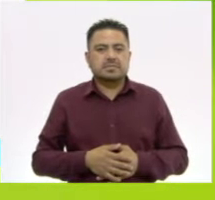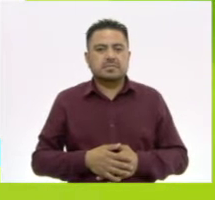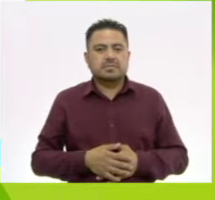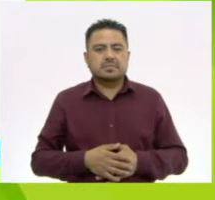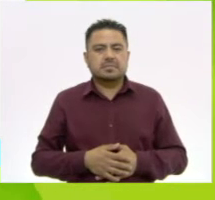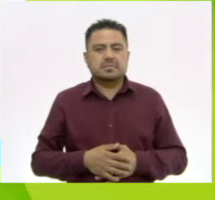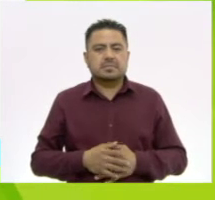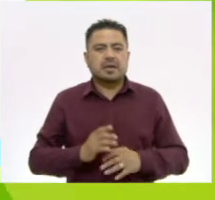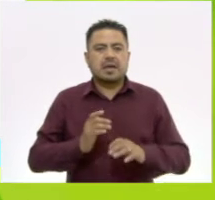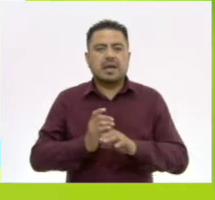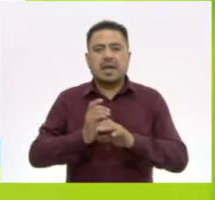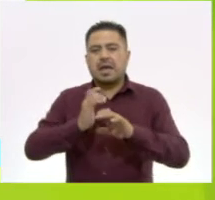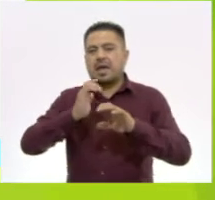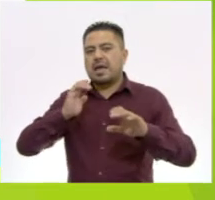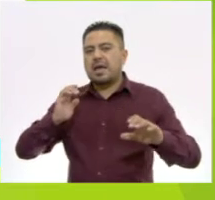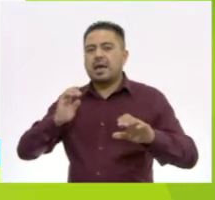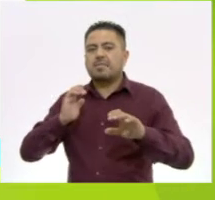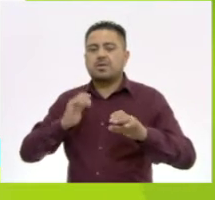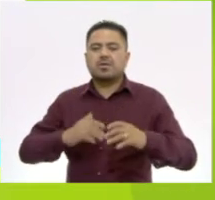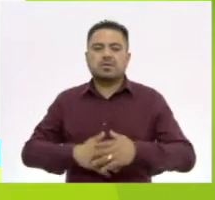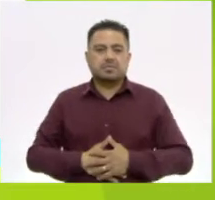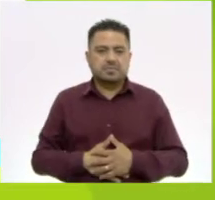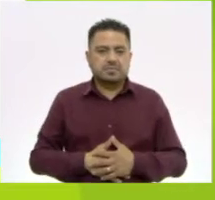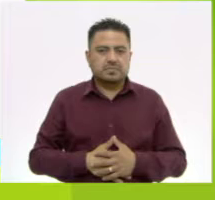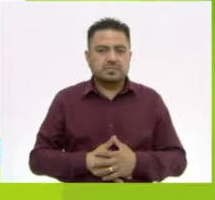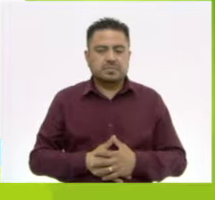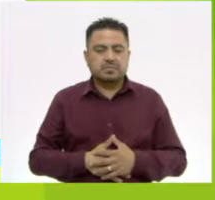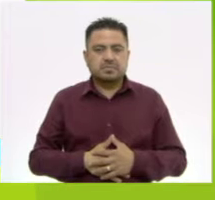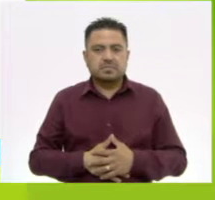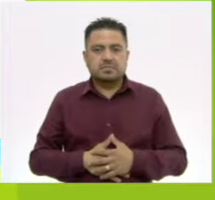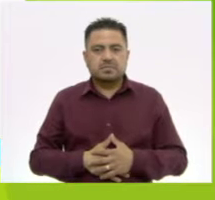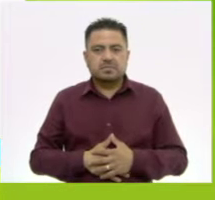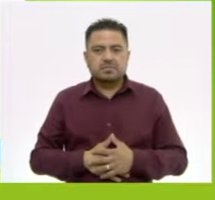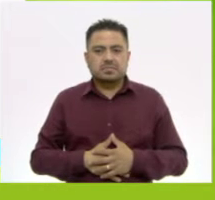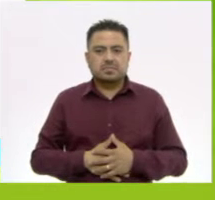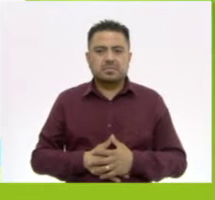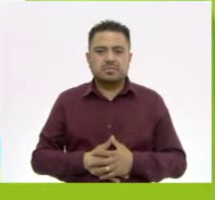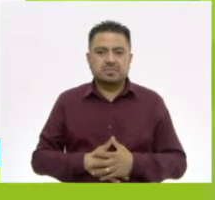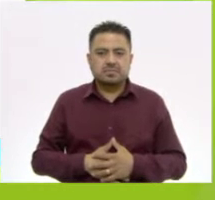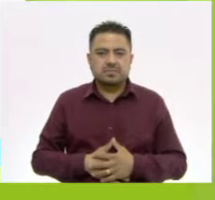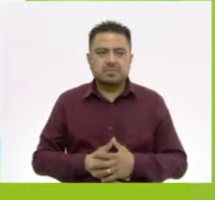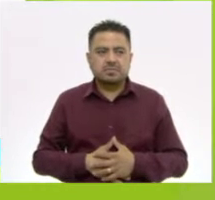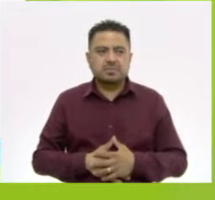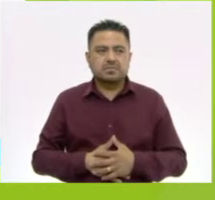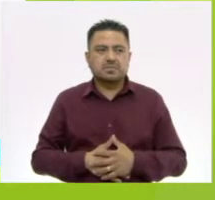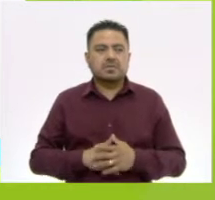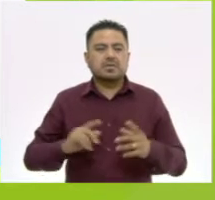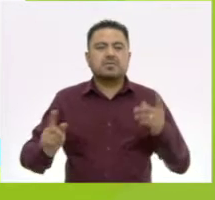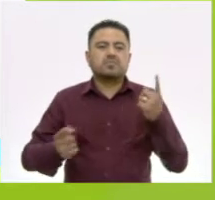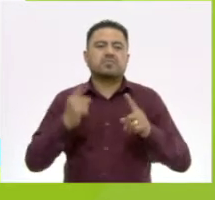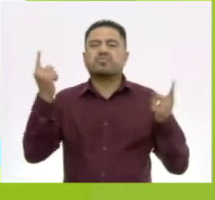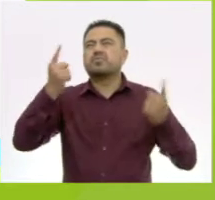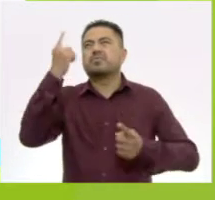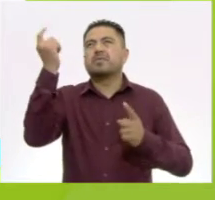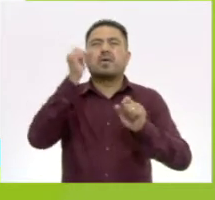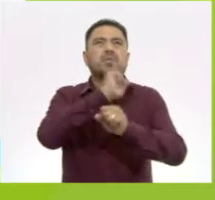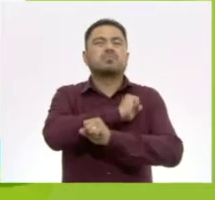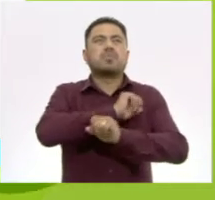camión los fuegos artificiales